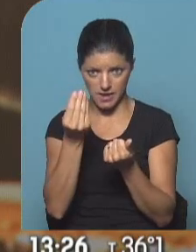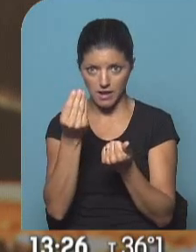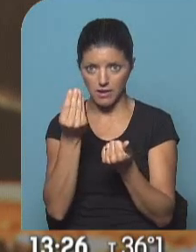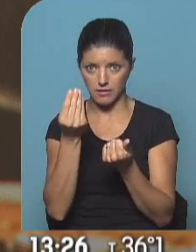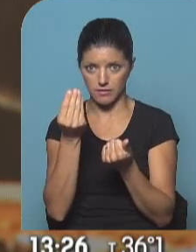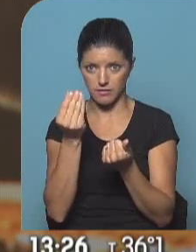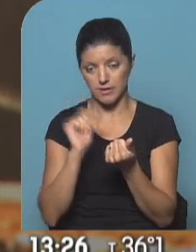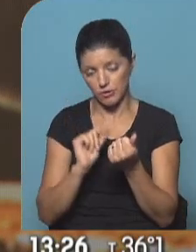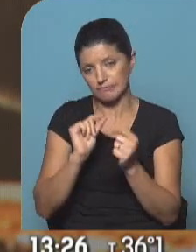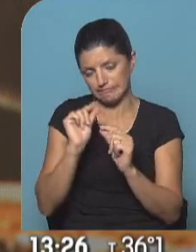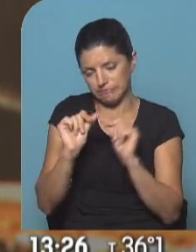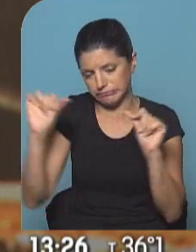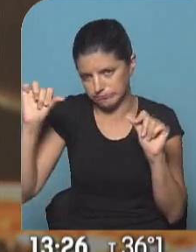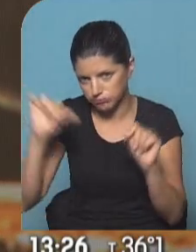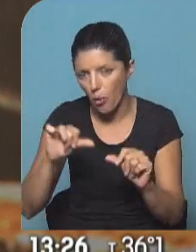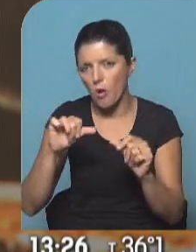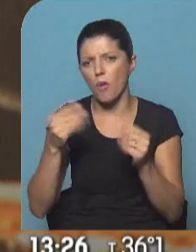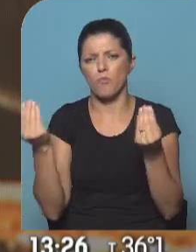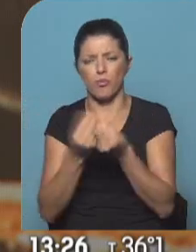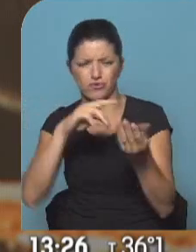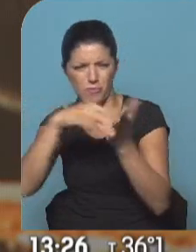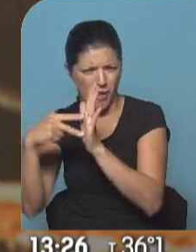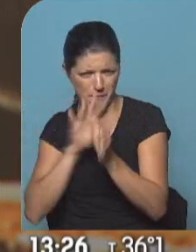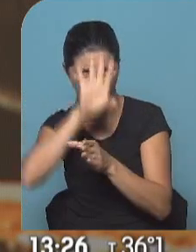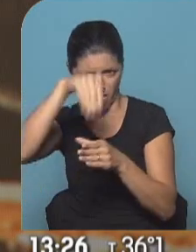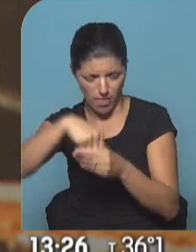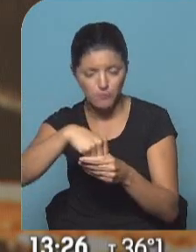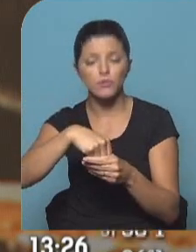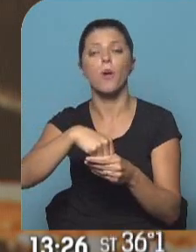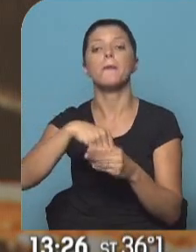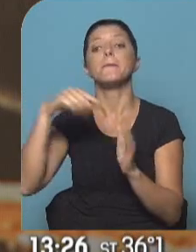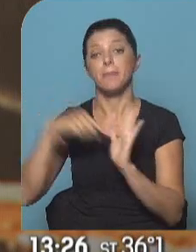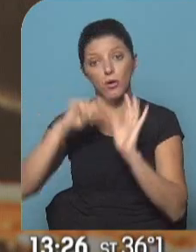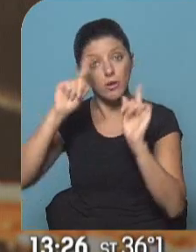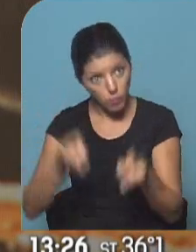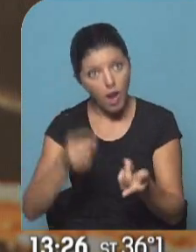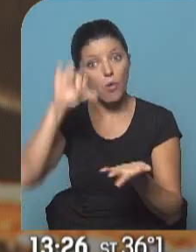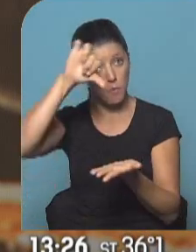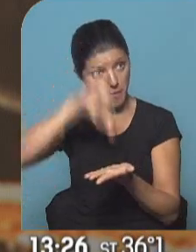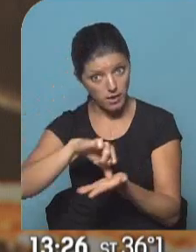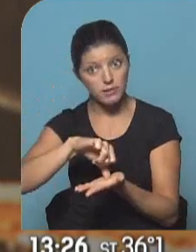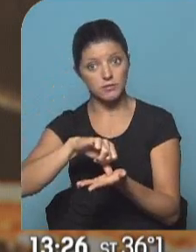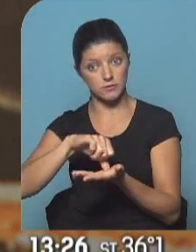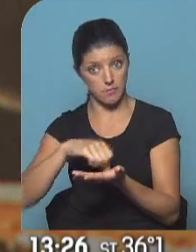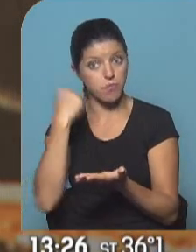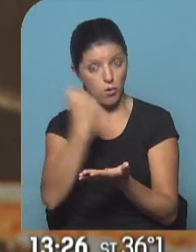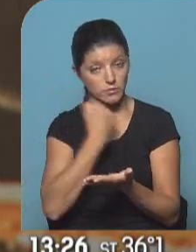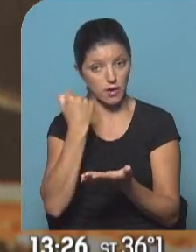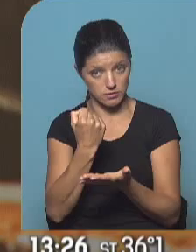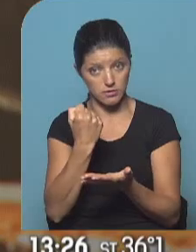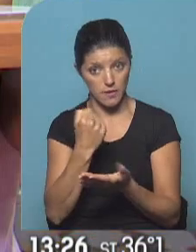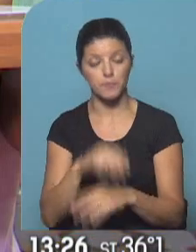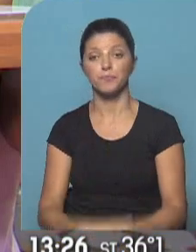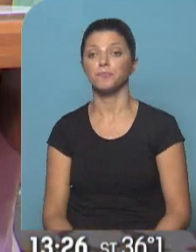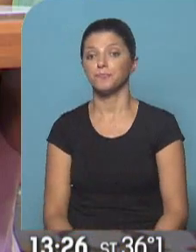poquito vapuleado por sus propias crisis internas, pero que sigue siendo una potencia que ejerce cierto peso y este hombre permanece